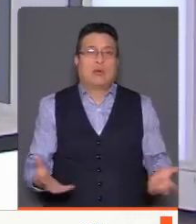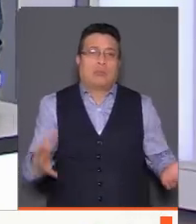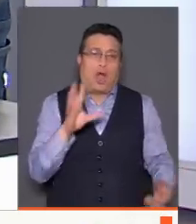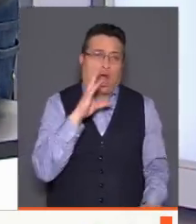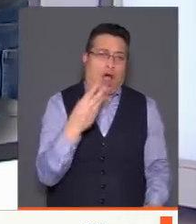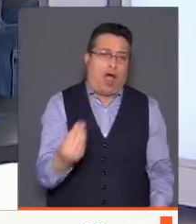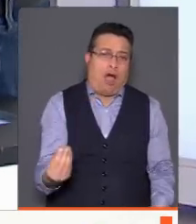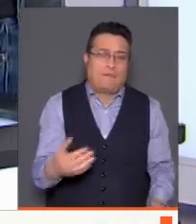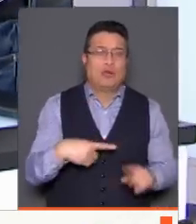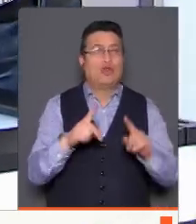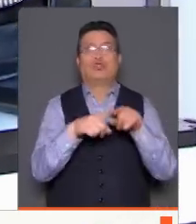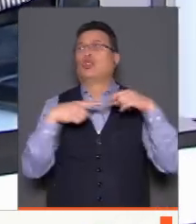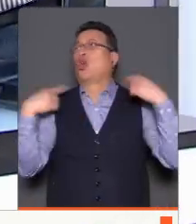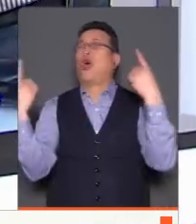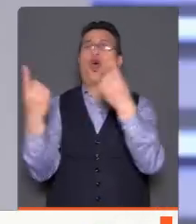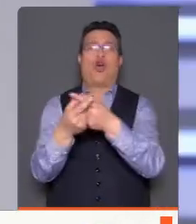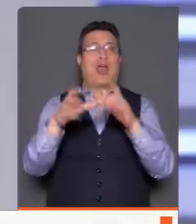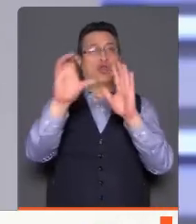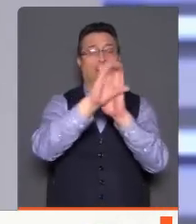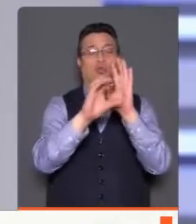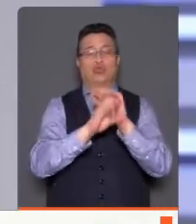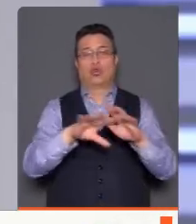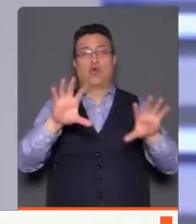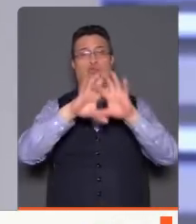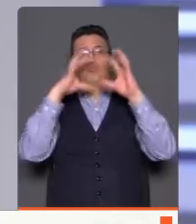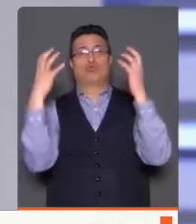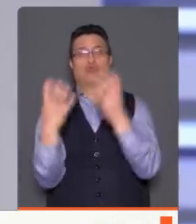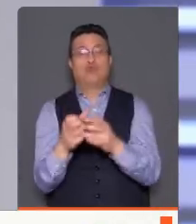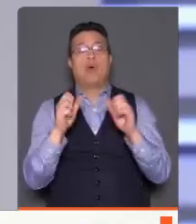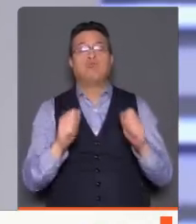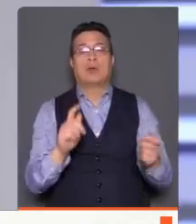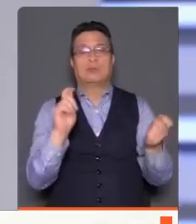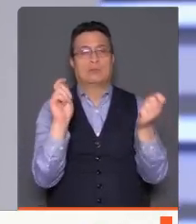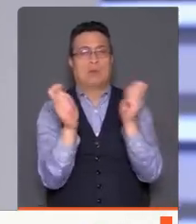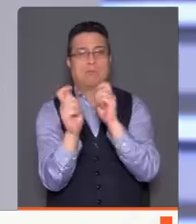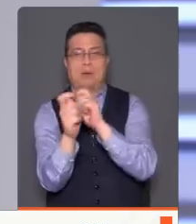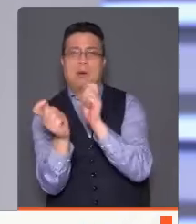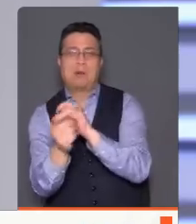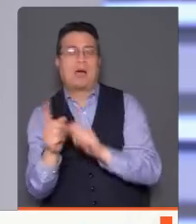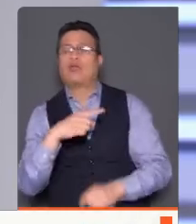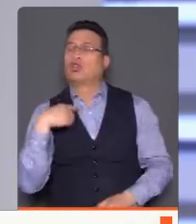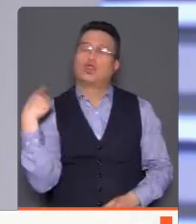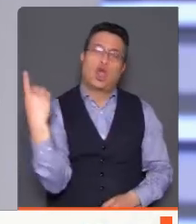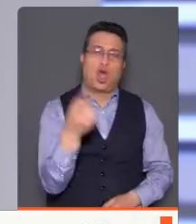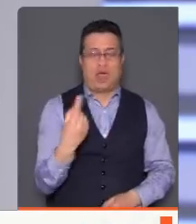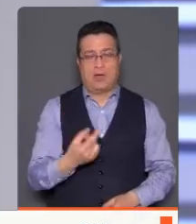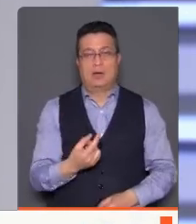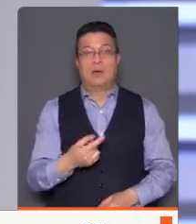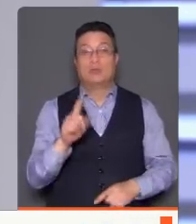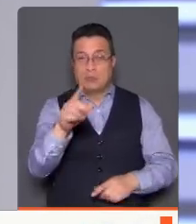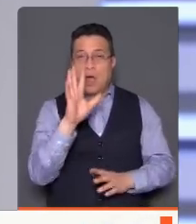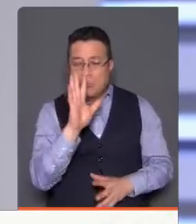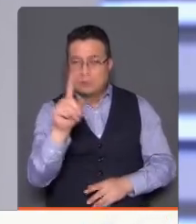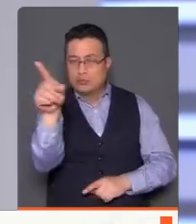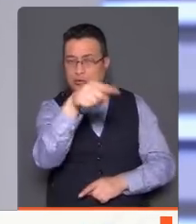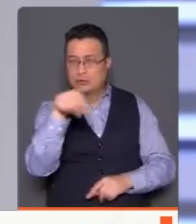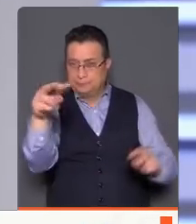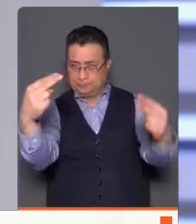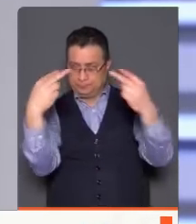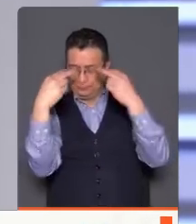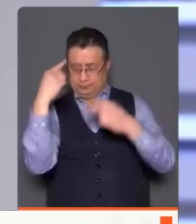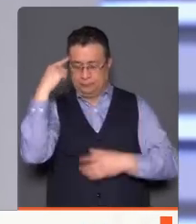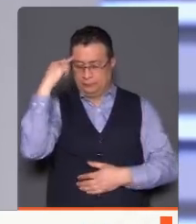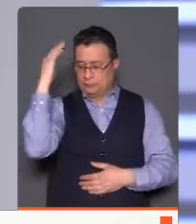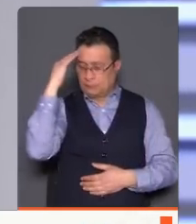las constituciones del mundo son perfectibles, pero una reflexión para la gente que nos ve. Si la constitución